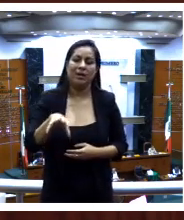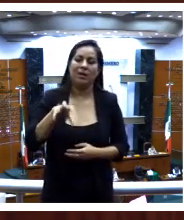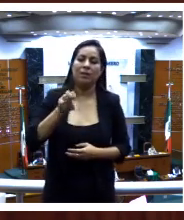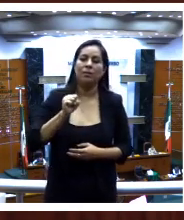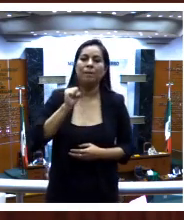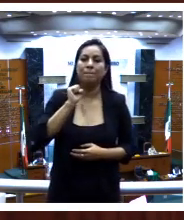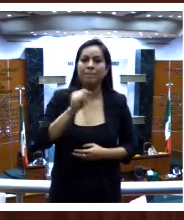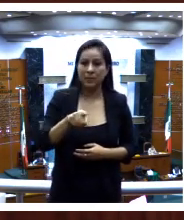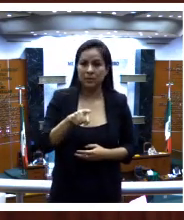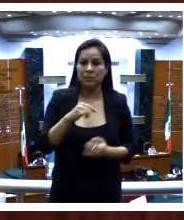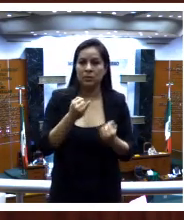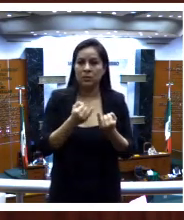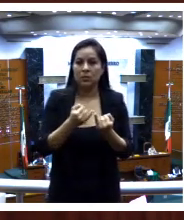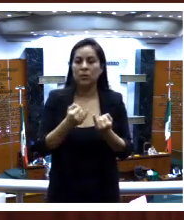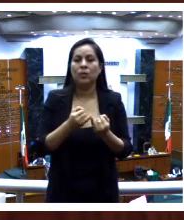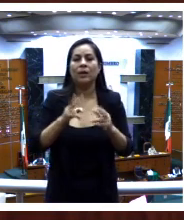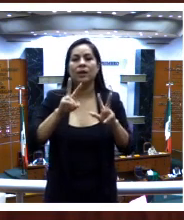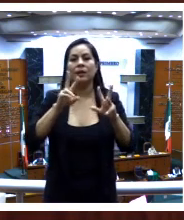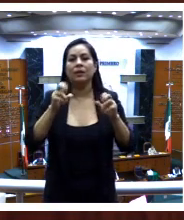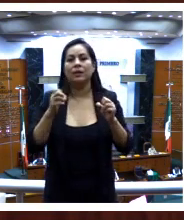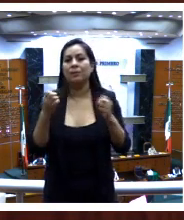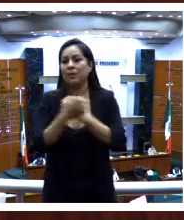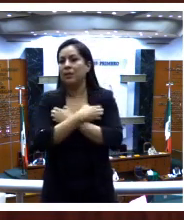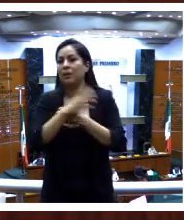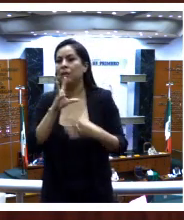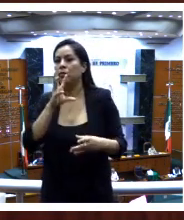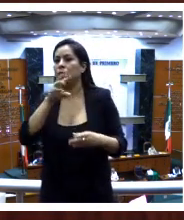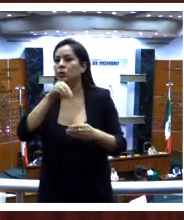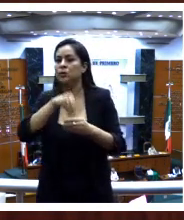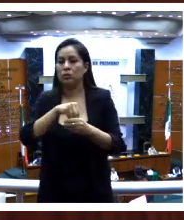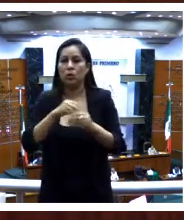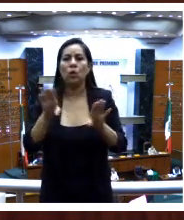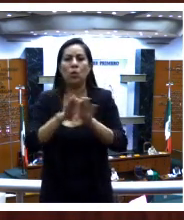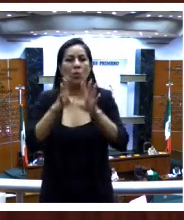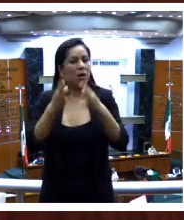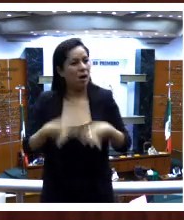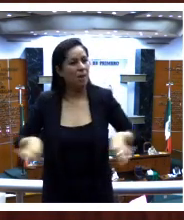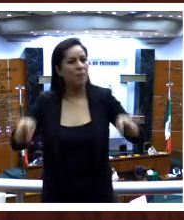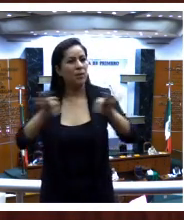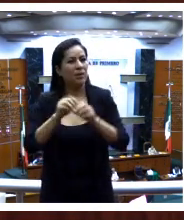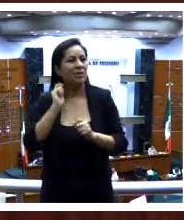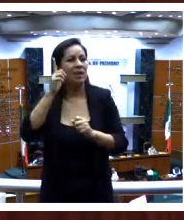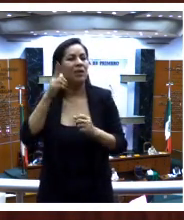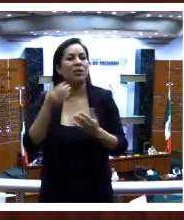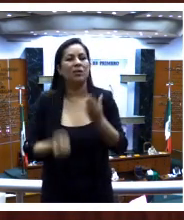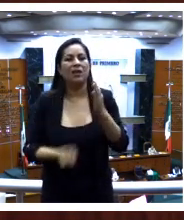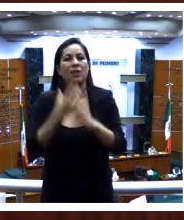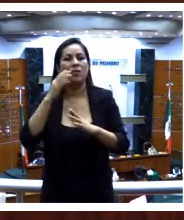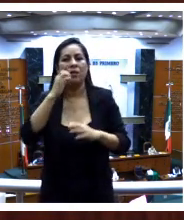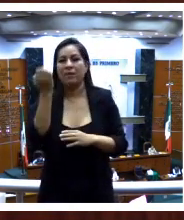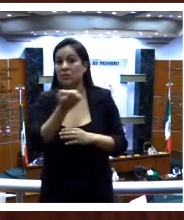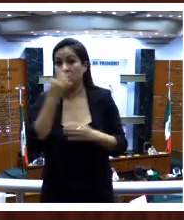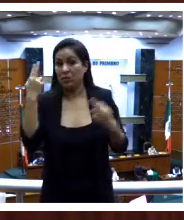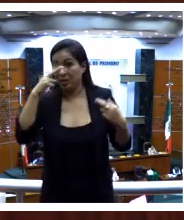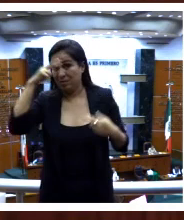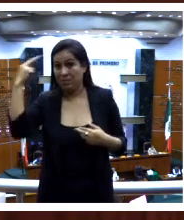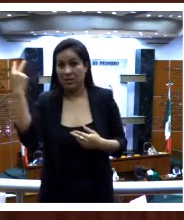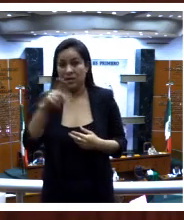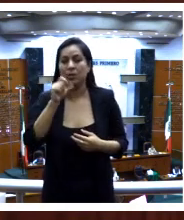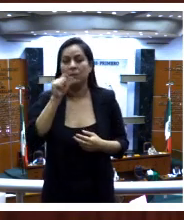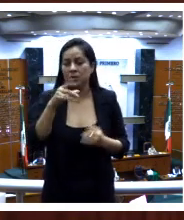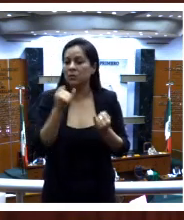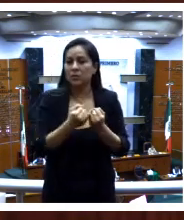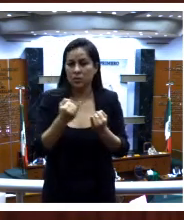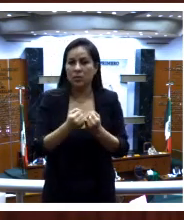por supuesto, el tema de la educación inclusiva como parte fundamental de la nueva escuela mexicana y, por